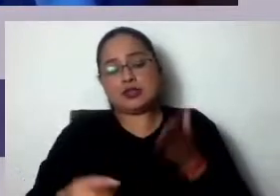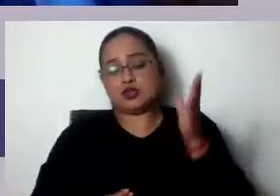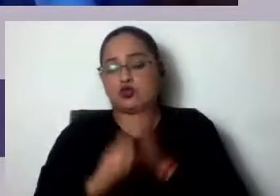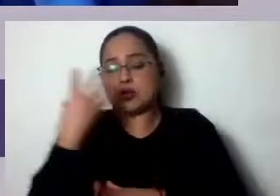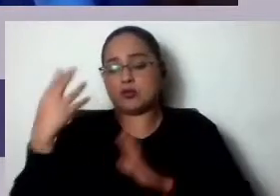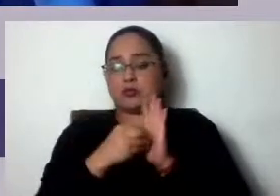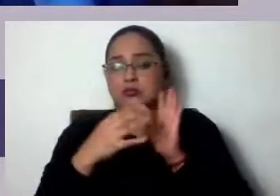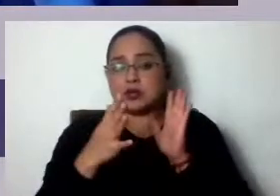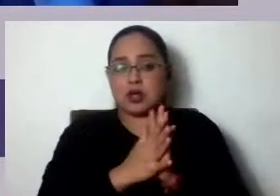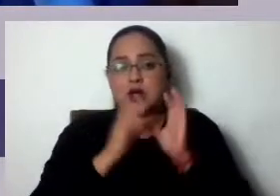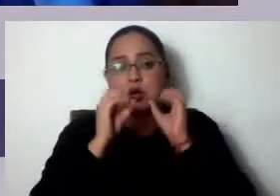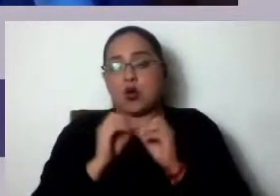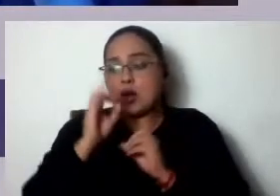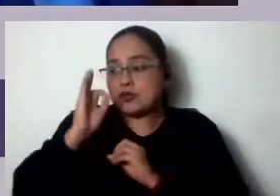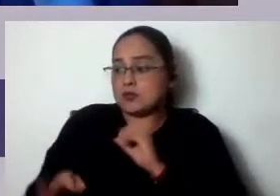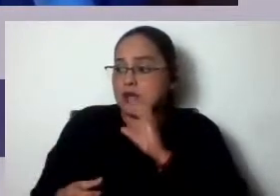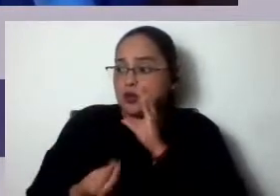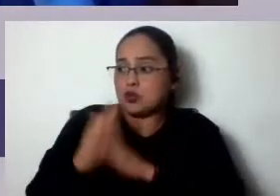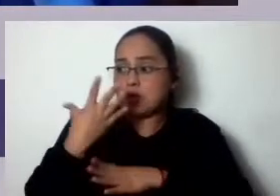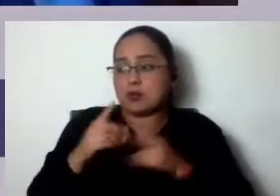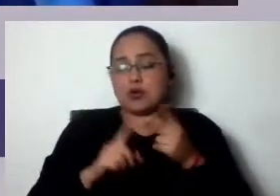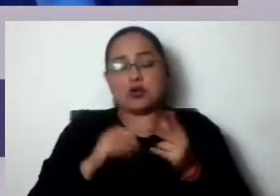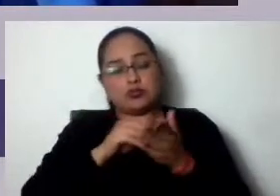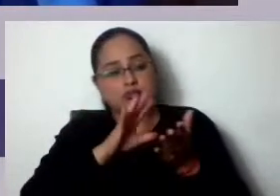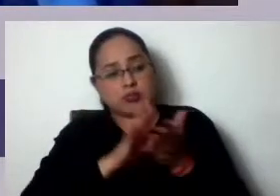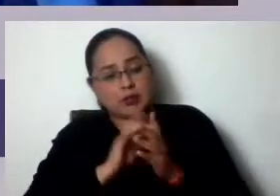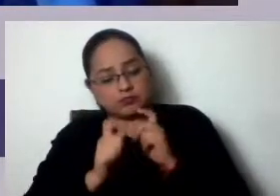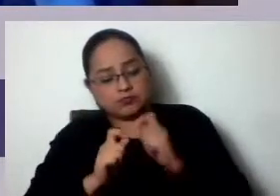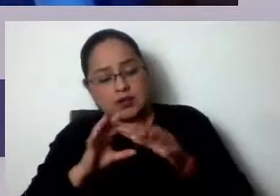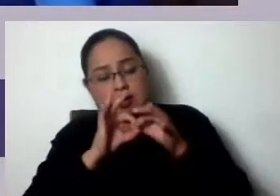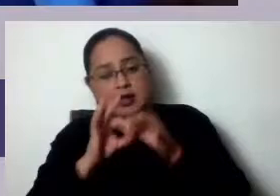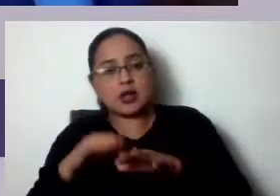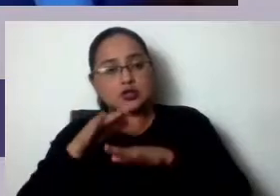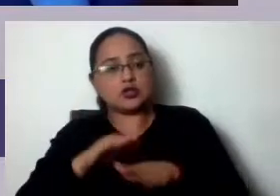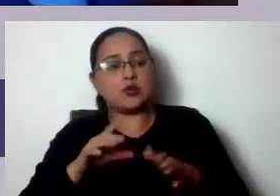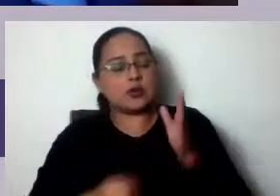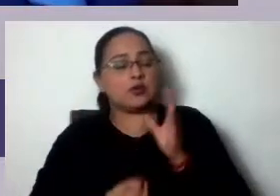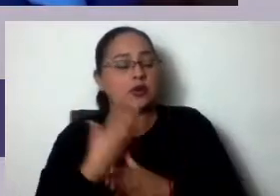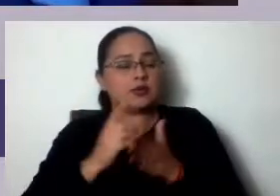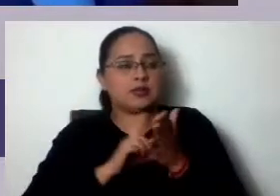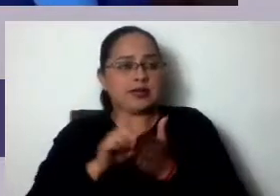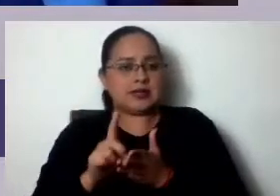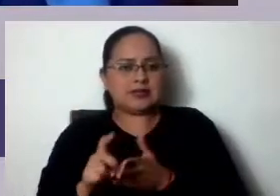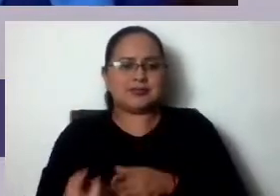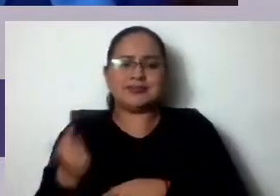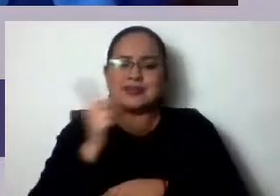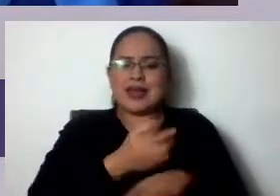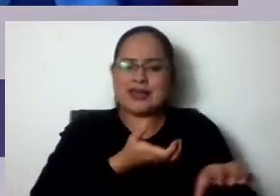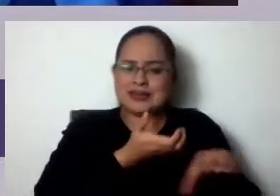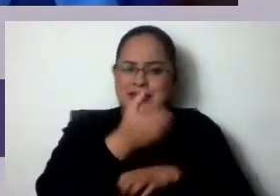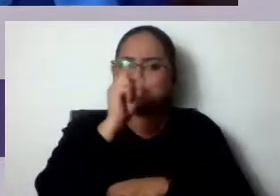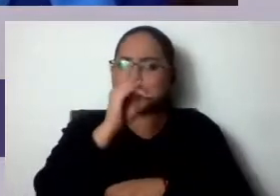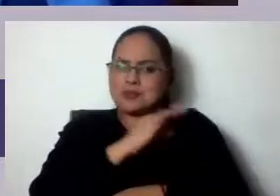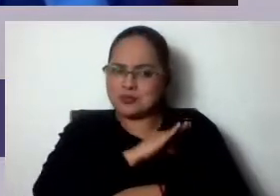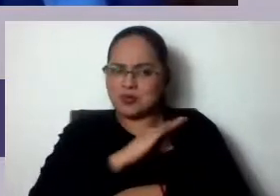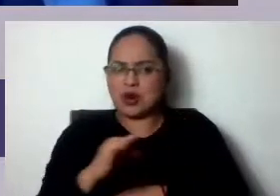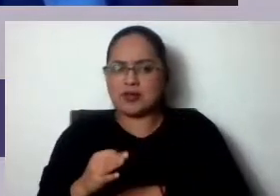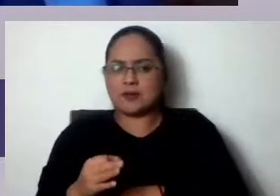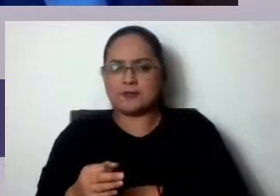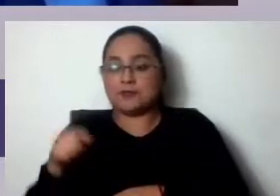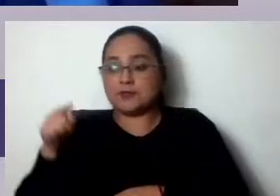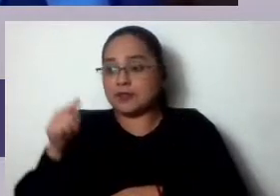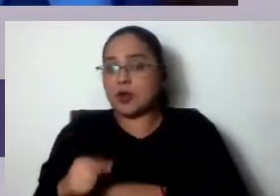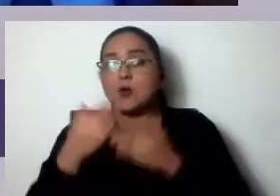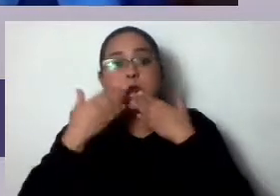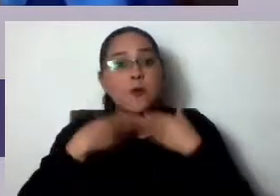configurar matizar reglamentar o interpretar consecuentemente lo pueden hacer las entidades federativas no lo tienen